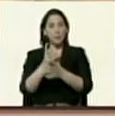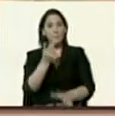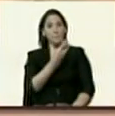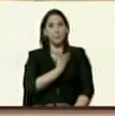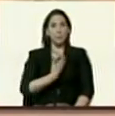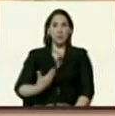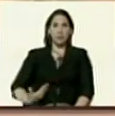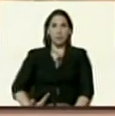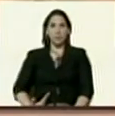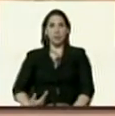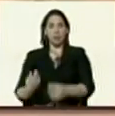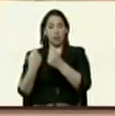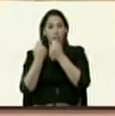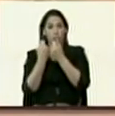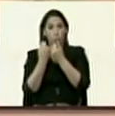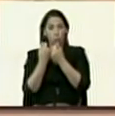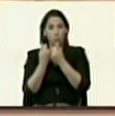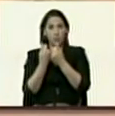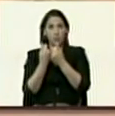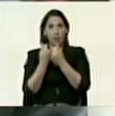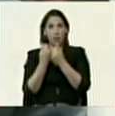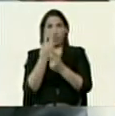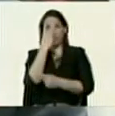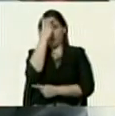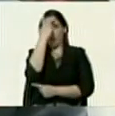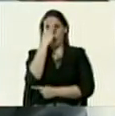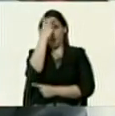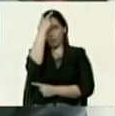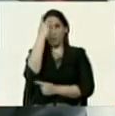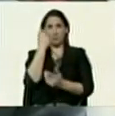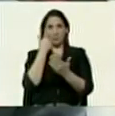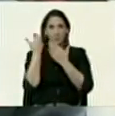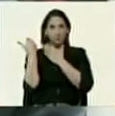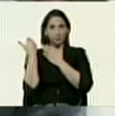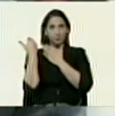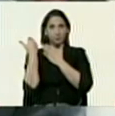Vicepresidentes de Economía, Tarek El Aissami,